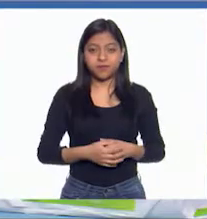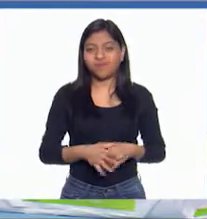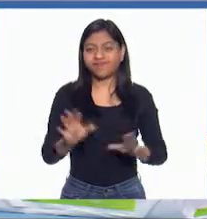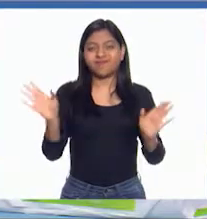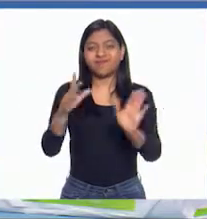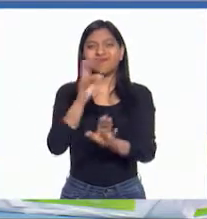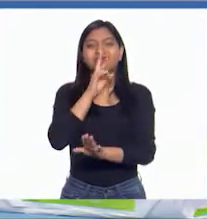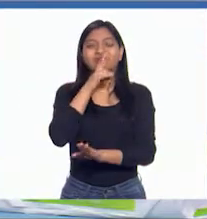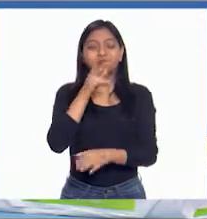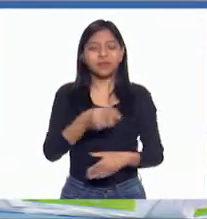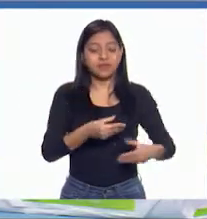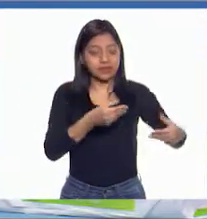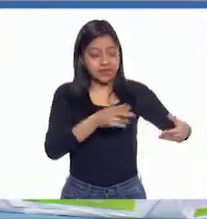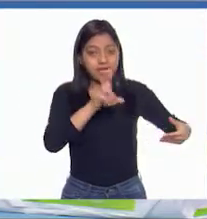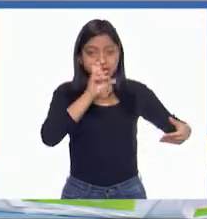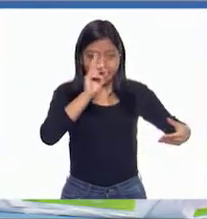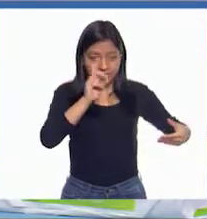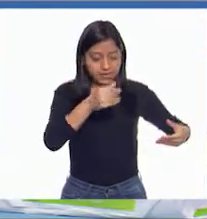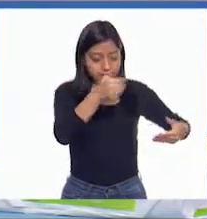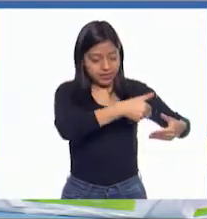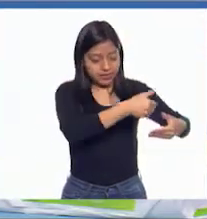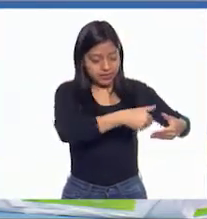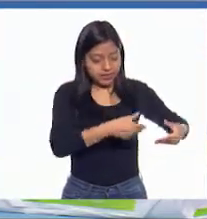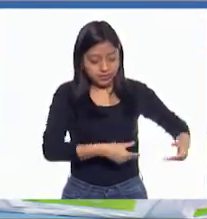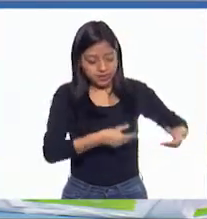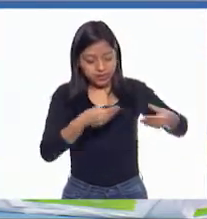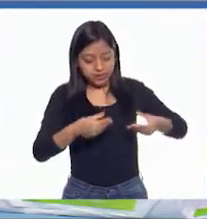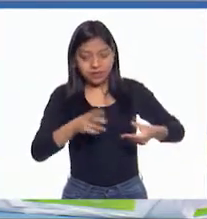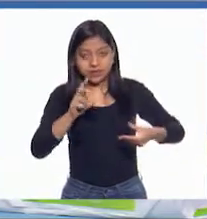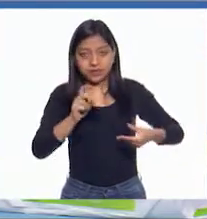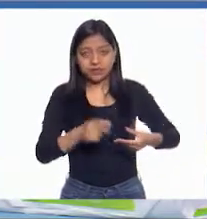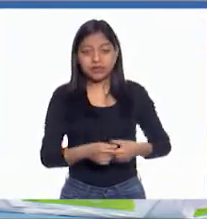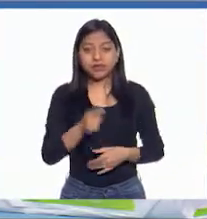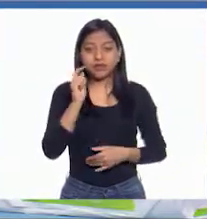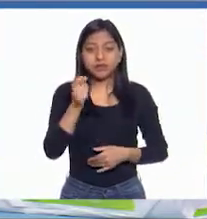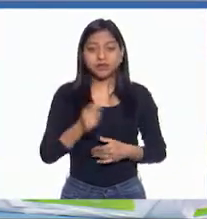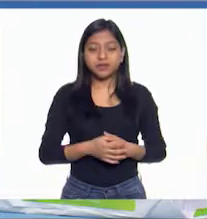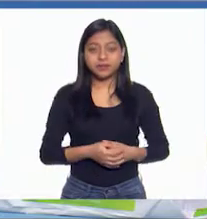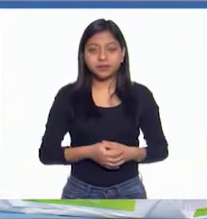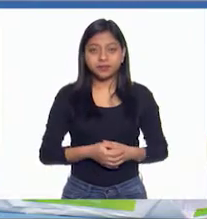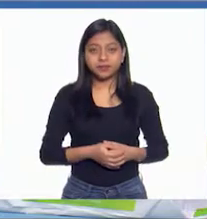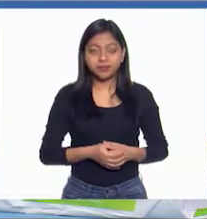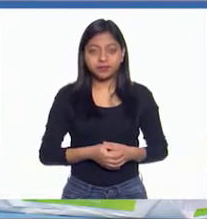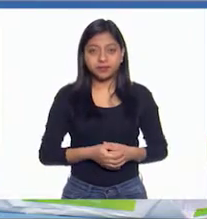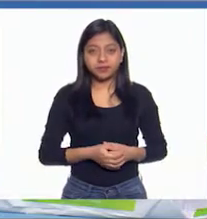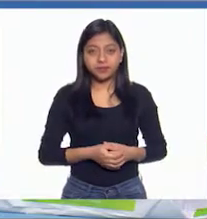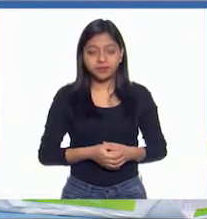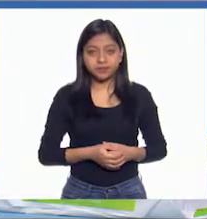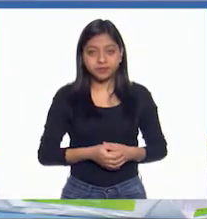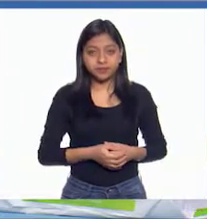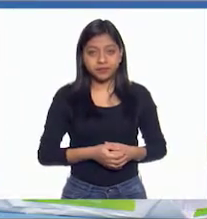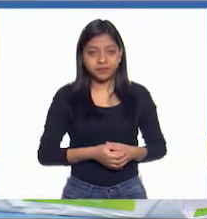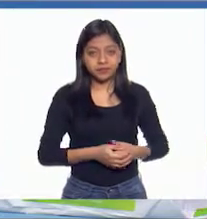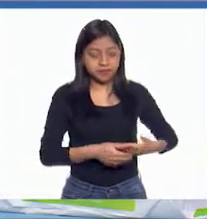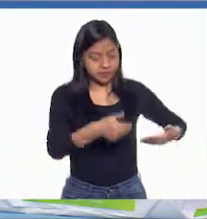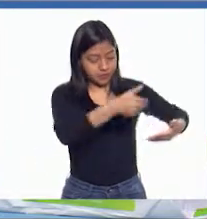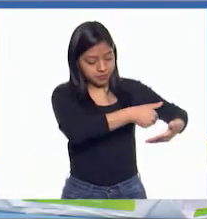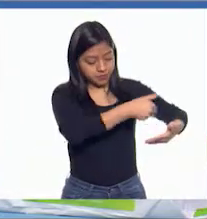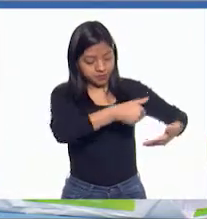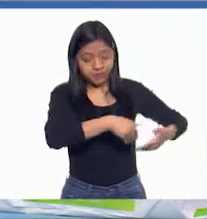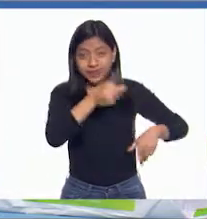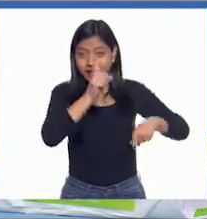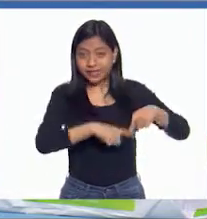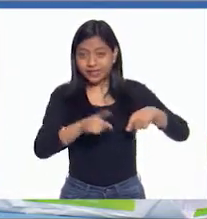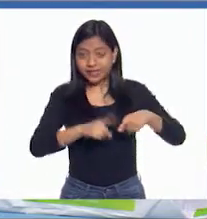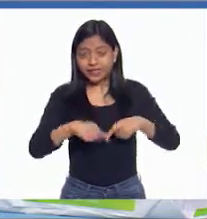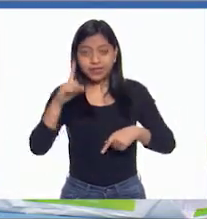hacemos paquetes de 30 hojas, miren, quitamos una hoja a cada paquete para que se queden con 30. Y al